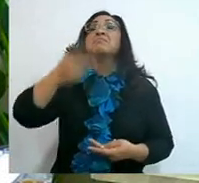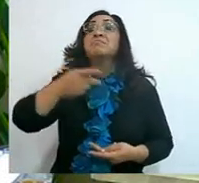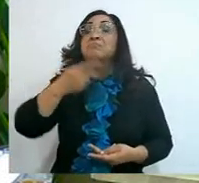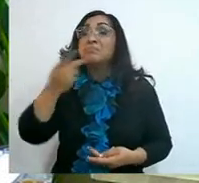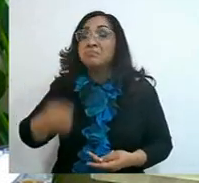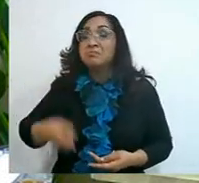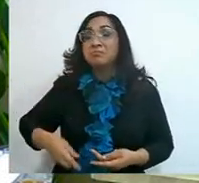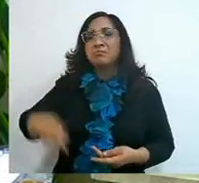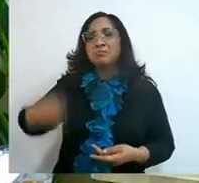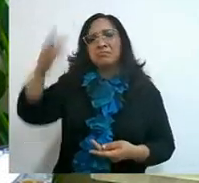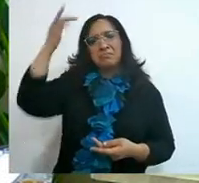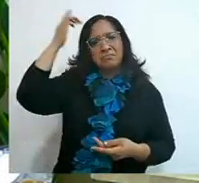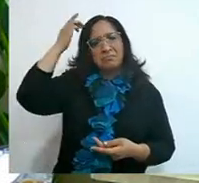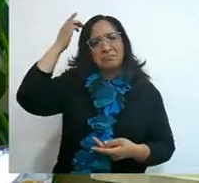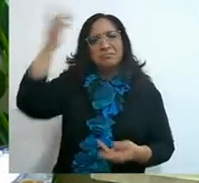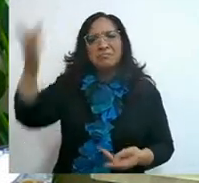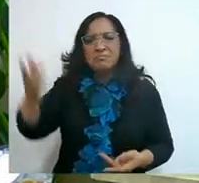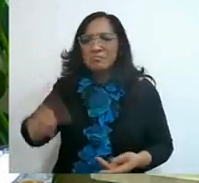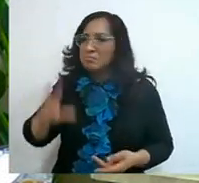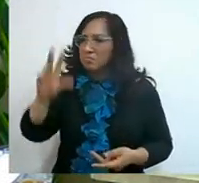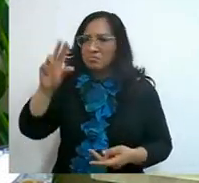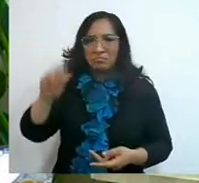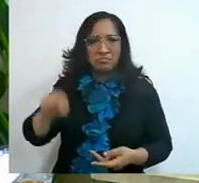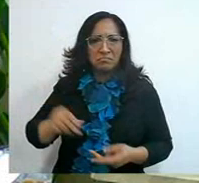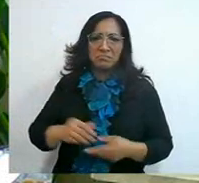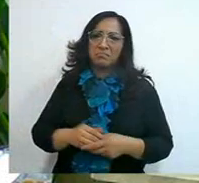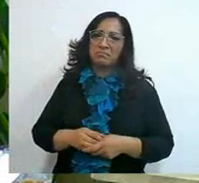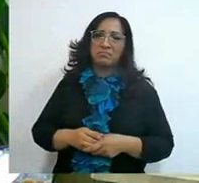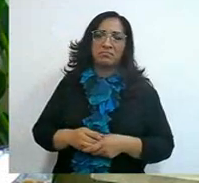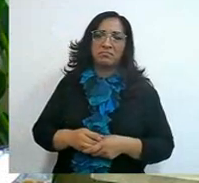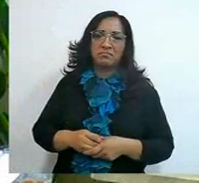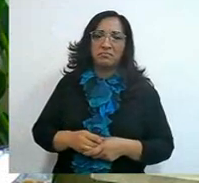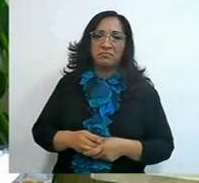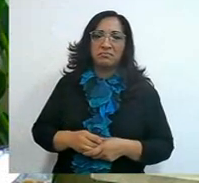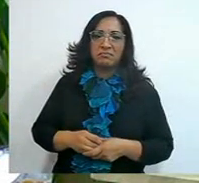dije al espíritu que no sé qué. ¿Qué es esto?